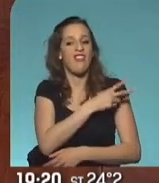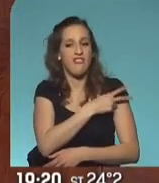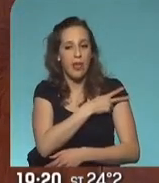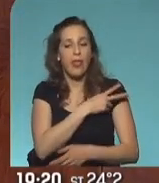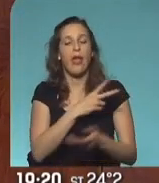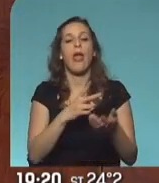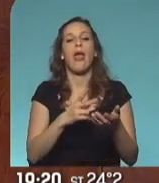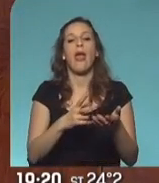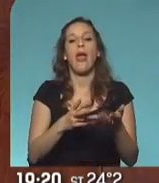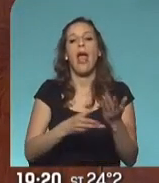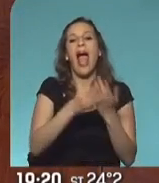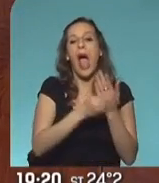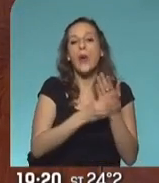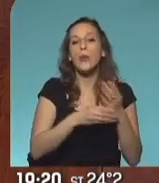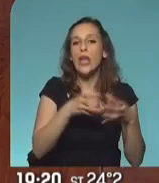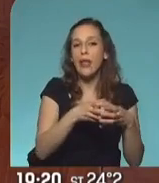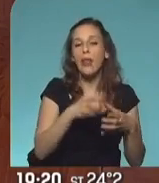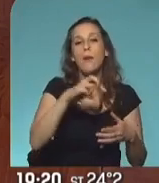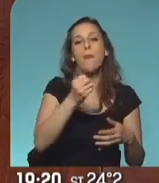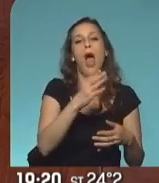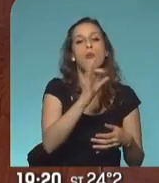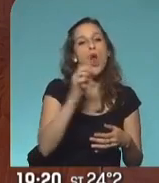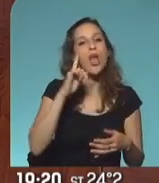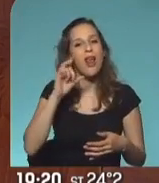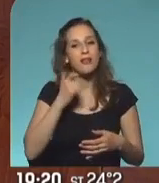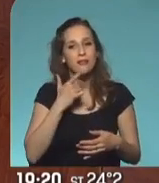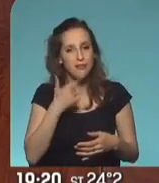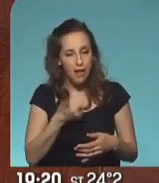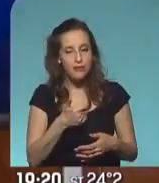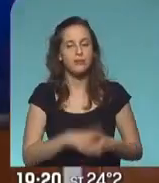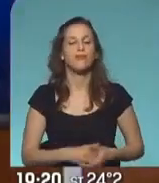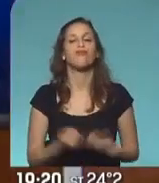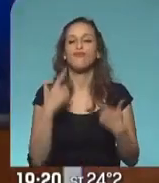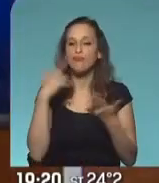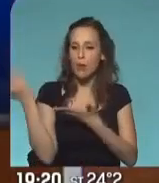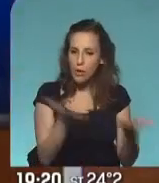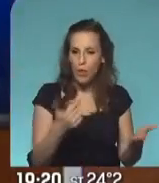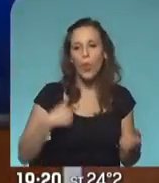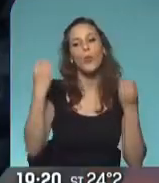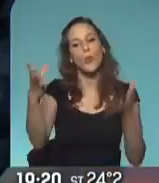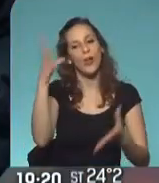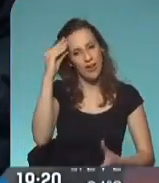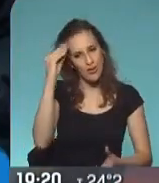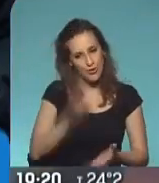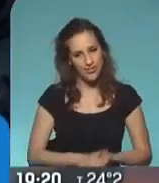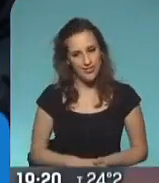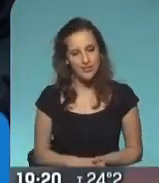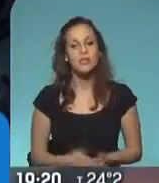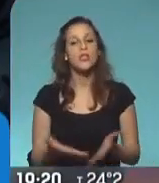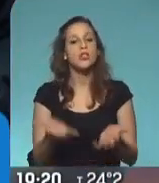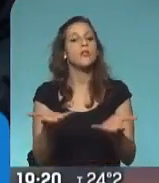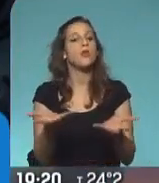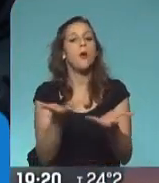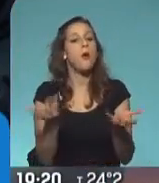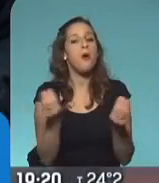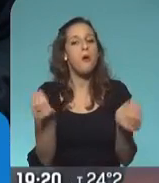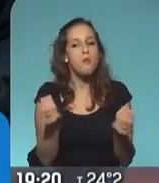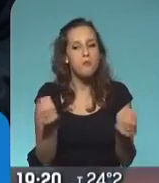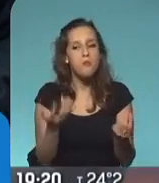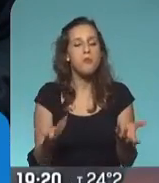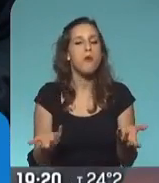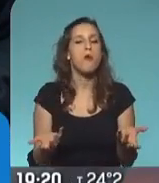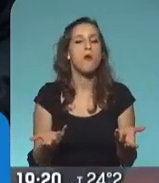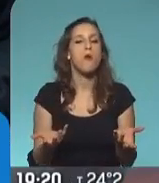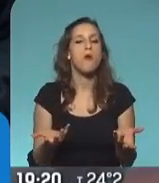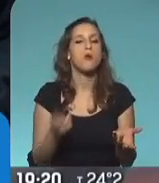gobierno español. Bienvenido, Pablo, aquí al estudio de la televisión pública. ¿Qué tal? Buenas noches, ¿cómo están? ¿Cómo es la historia, antes que nada, para que la conozca la audiencia en todo el